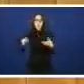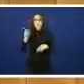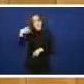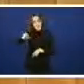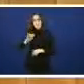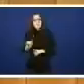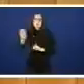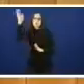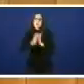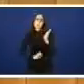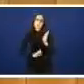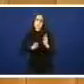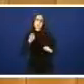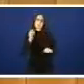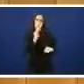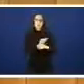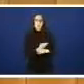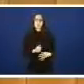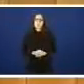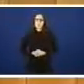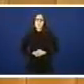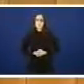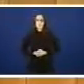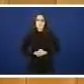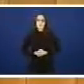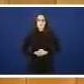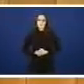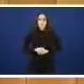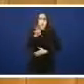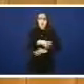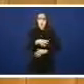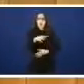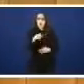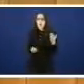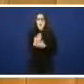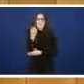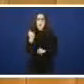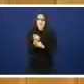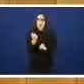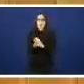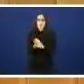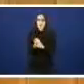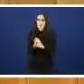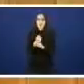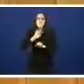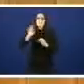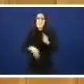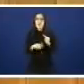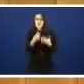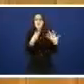reducidas a súas retribucións. A xornada laboral fixase nunha media semanal non inferior a 37 horas e media,